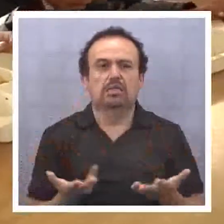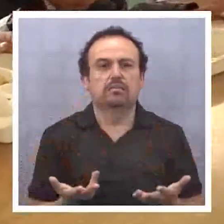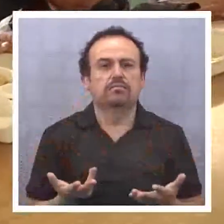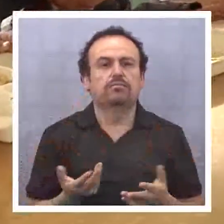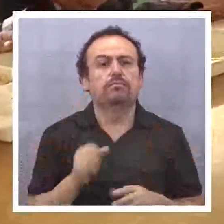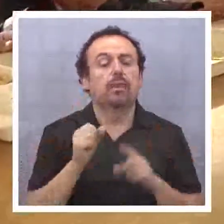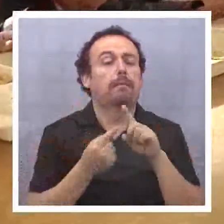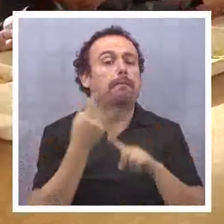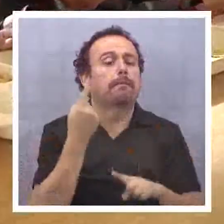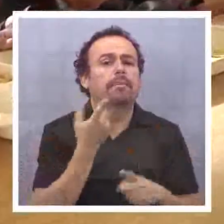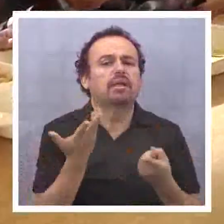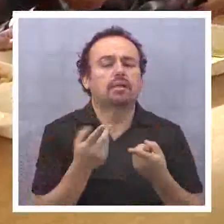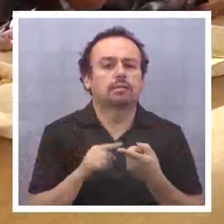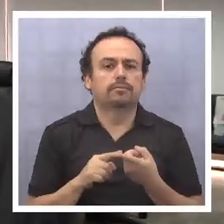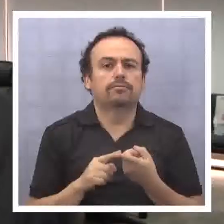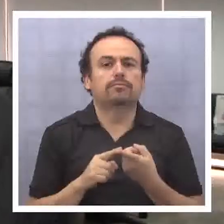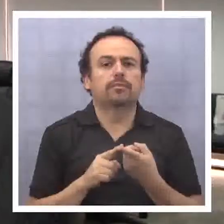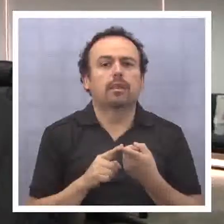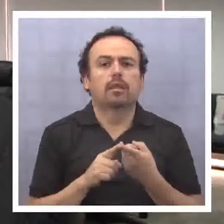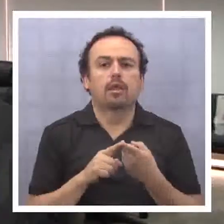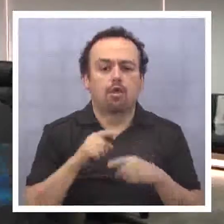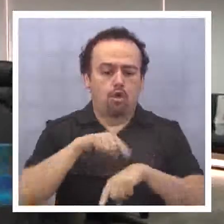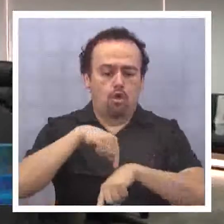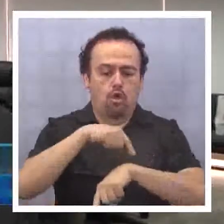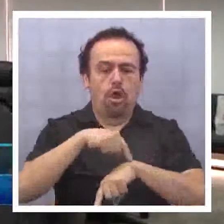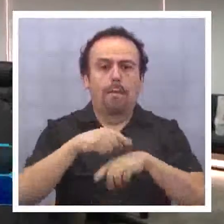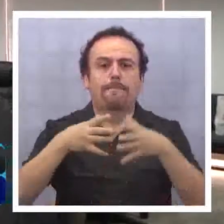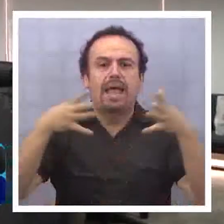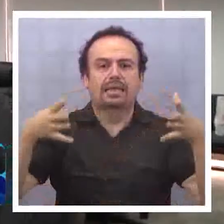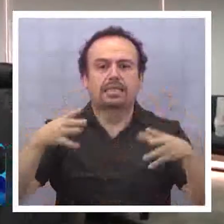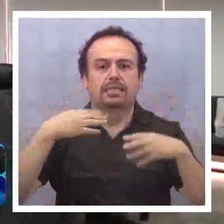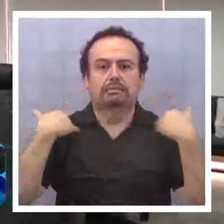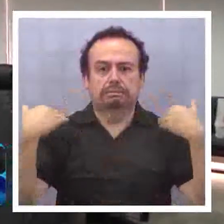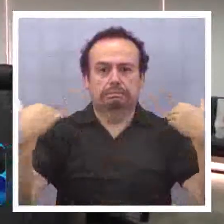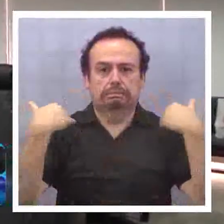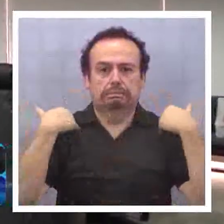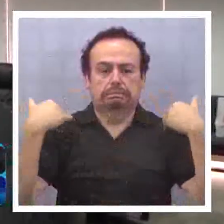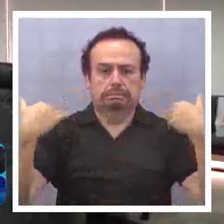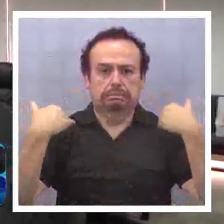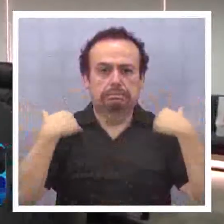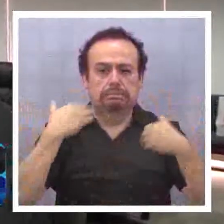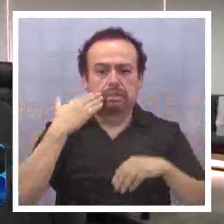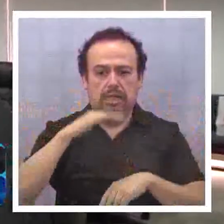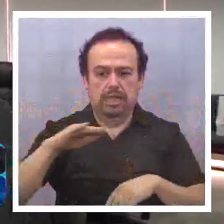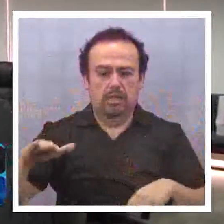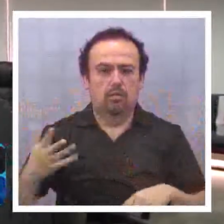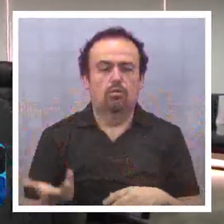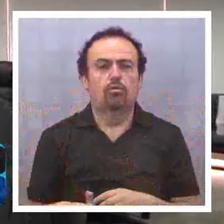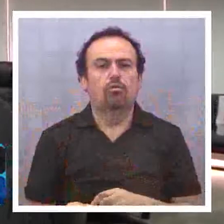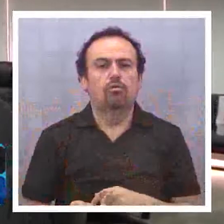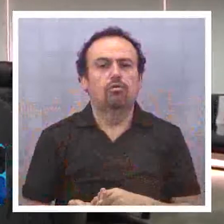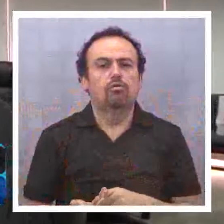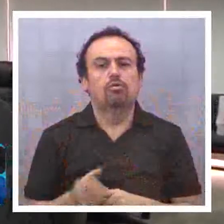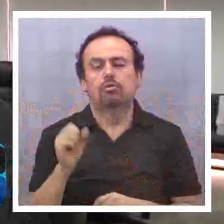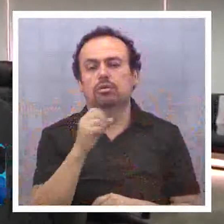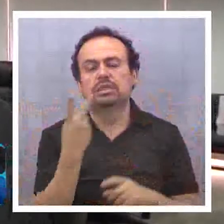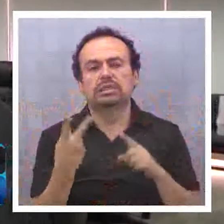primero se está aumentando la cantidad de horas de educación física en los niveles